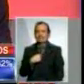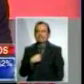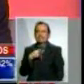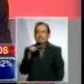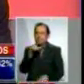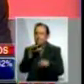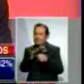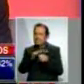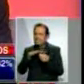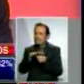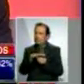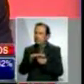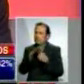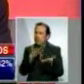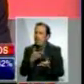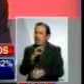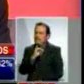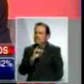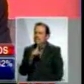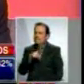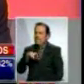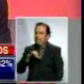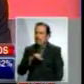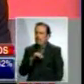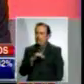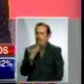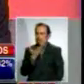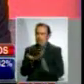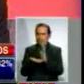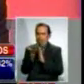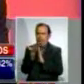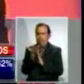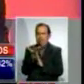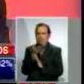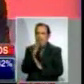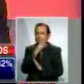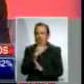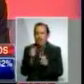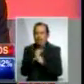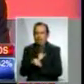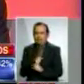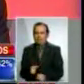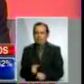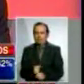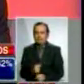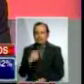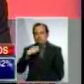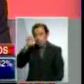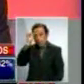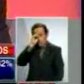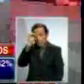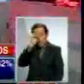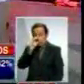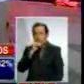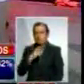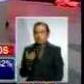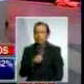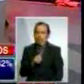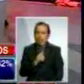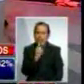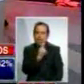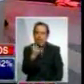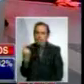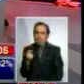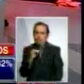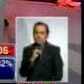este escenario creado por la permite justificar alzas como las que con la que hemos visto nosotros nos parece que obviamente y caixa